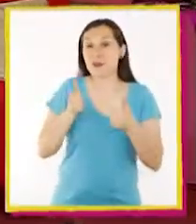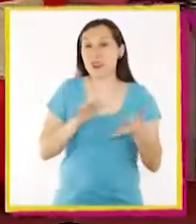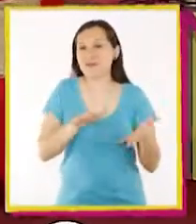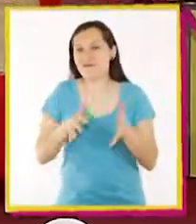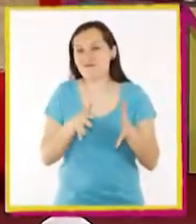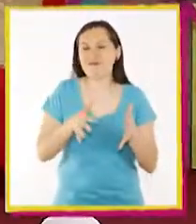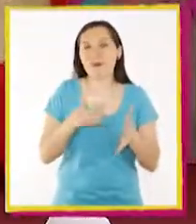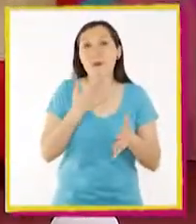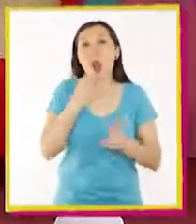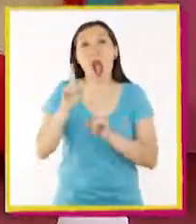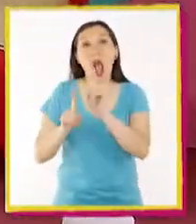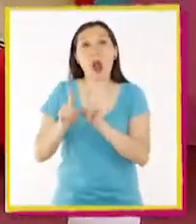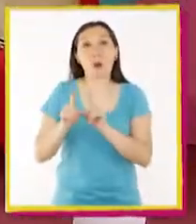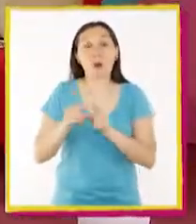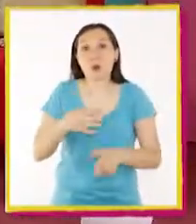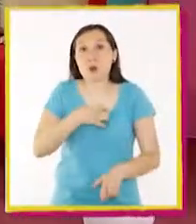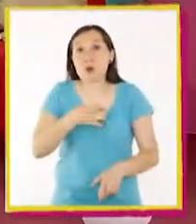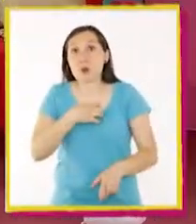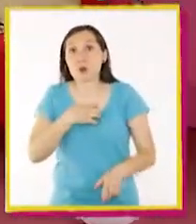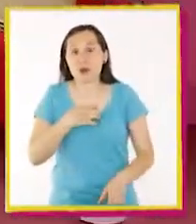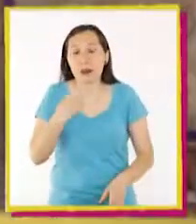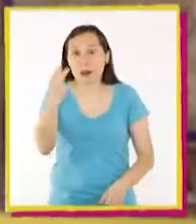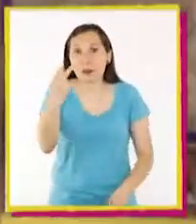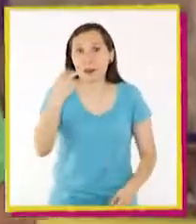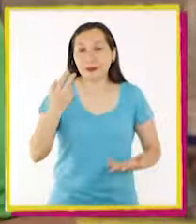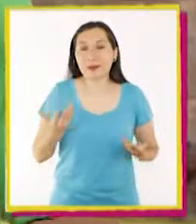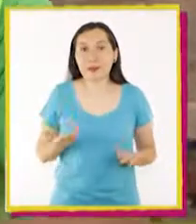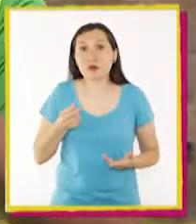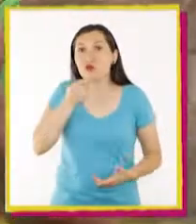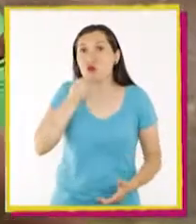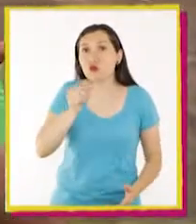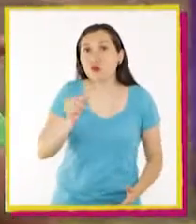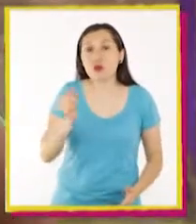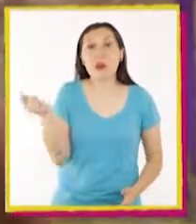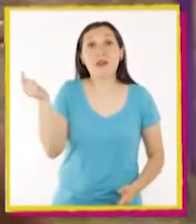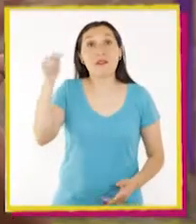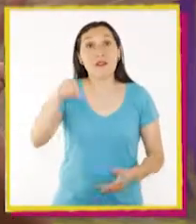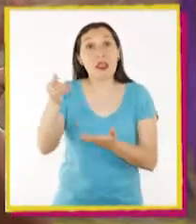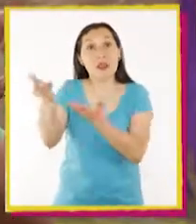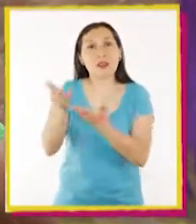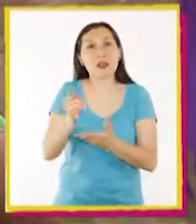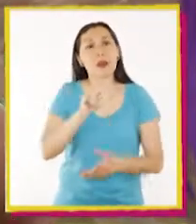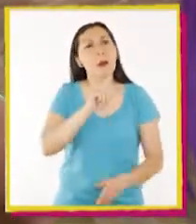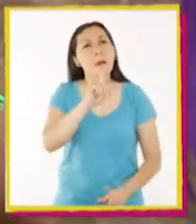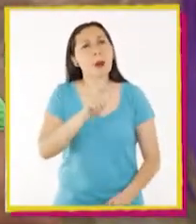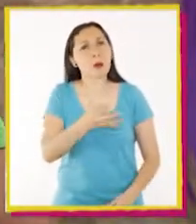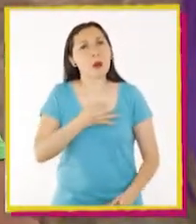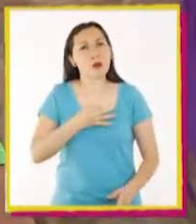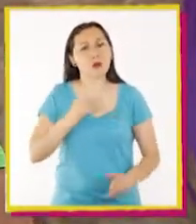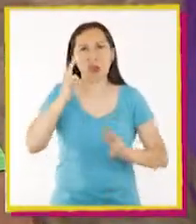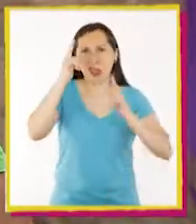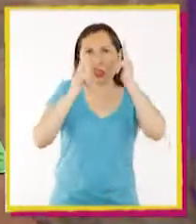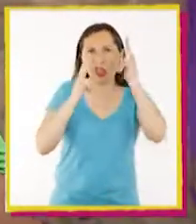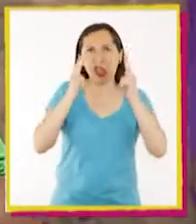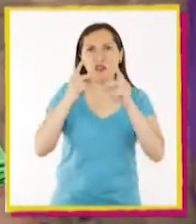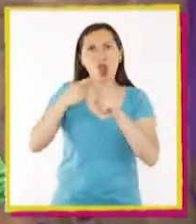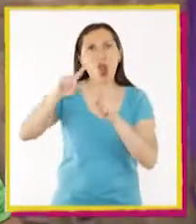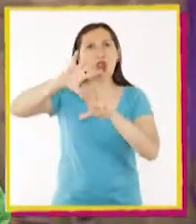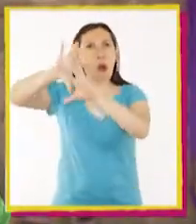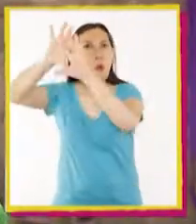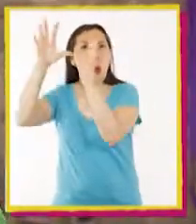quedó muy bien porque algunos de ustedes se asustaron. Recién llegó un invitado y me preguntó si estaba disfrazado